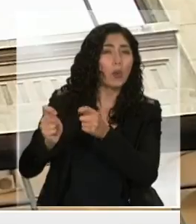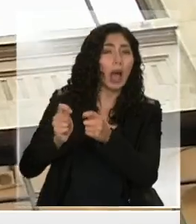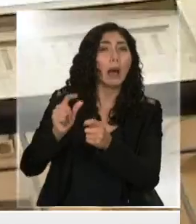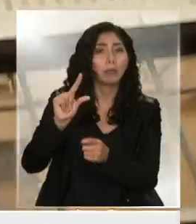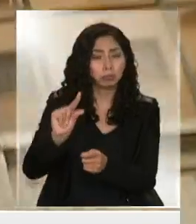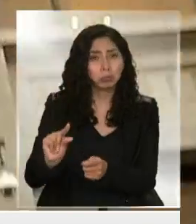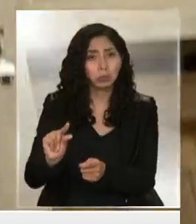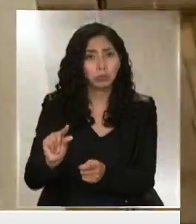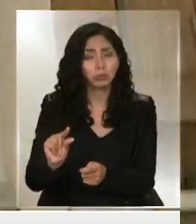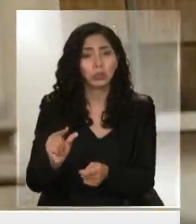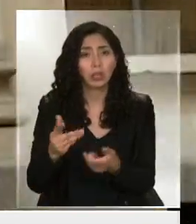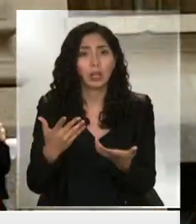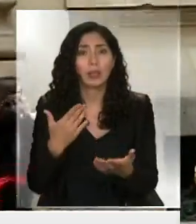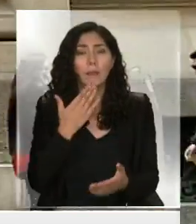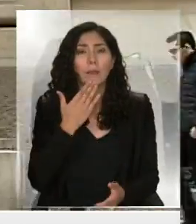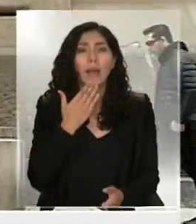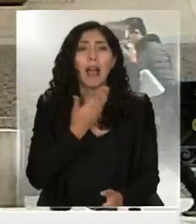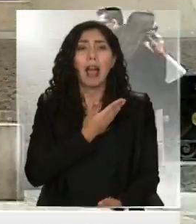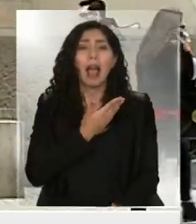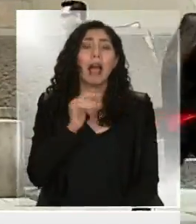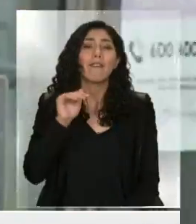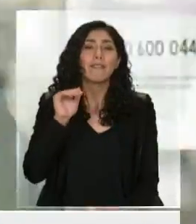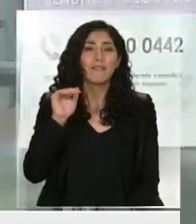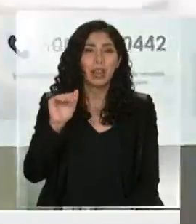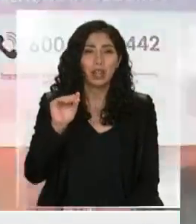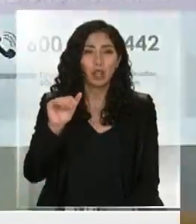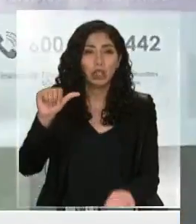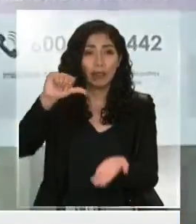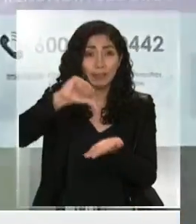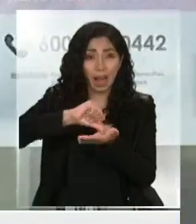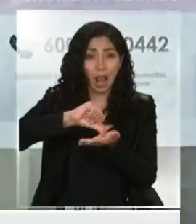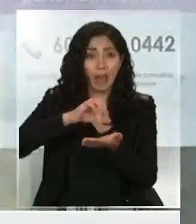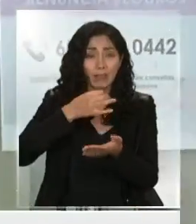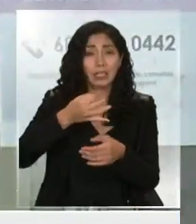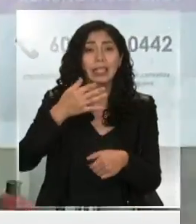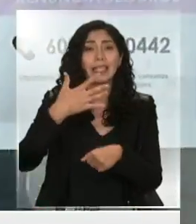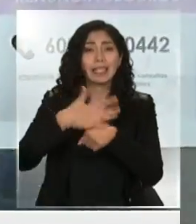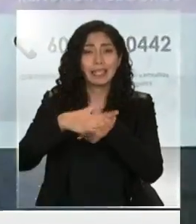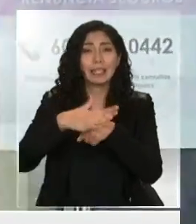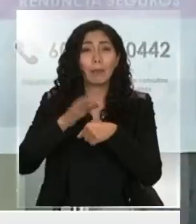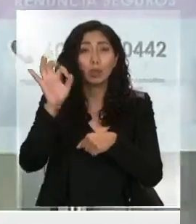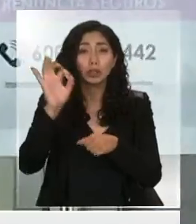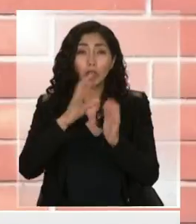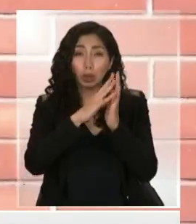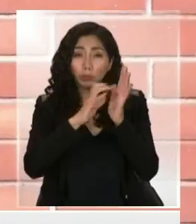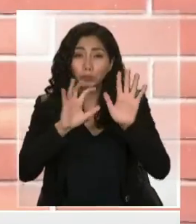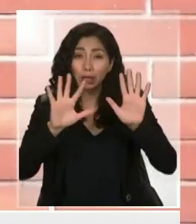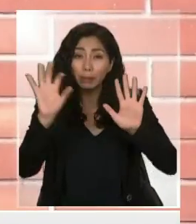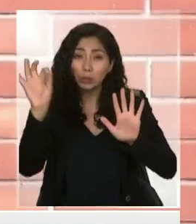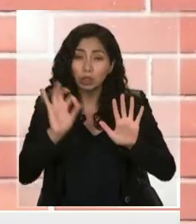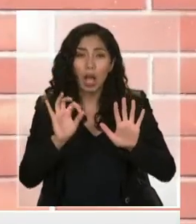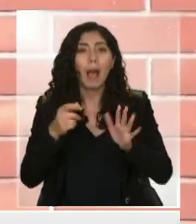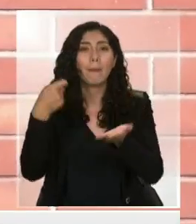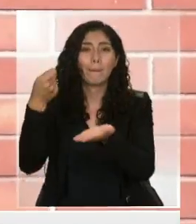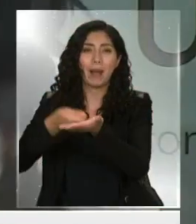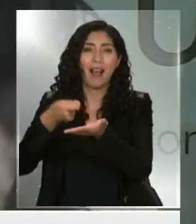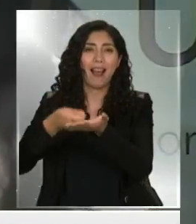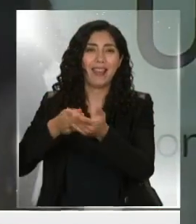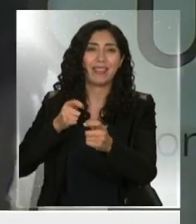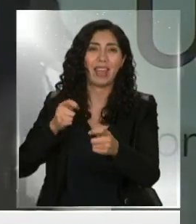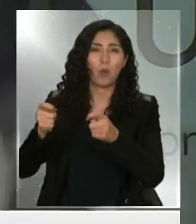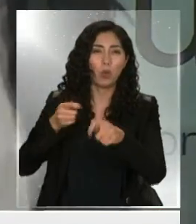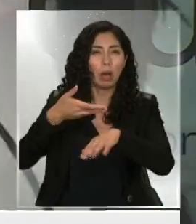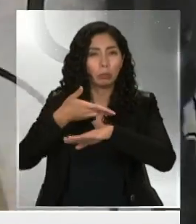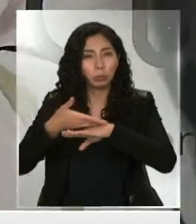Según estimaciones del Banco Central, el 15% de lo retirado se destinó a pagar deudas atrasadas.